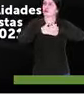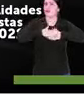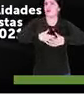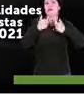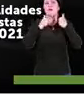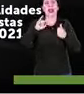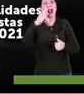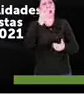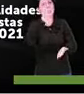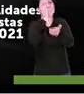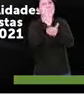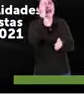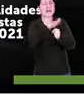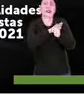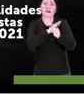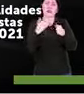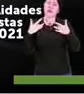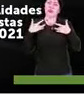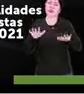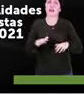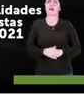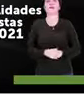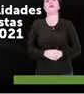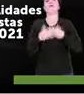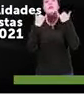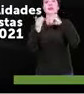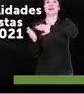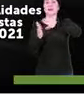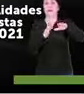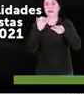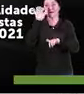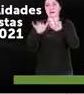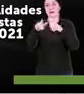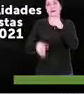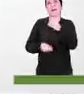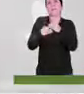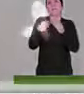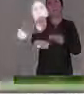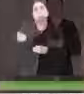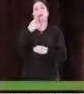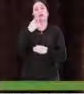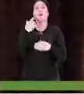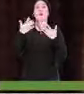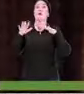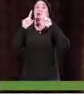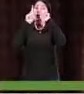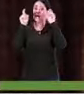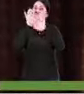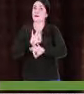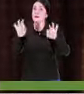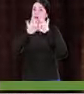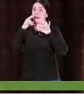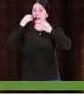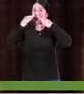hechos que lamentar en las vías. Bueno, secretario, vamos entonces con la siguiente pregunta que tiene que ver con un tema muy importante de seguridad vial.